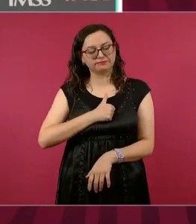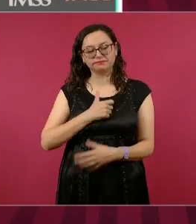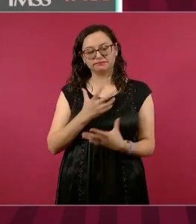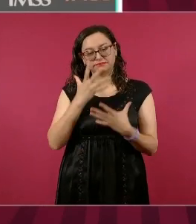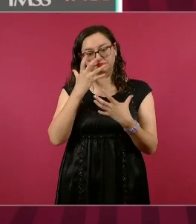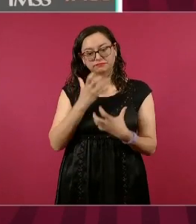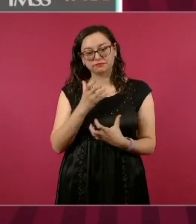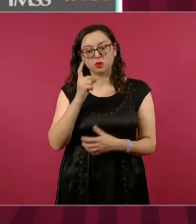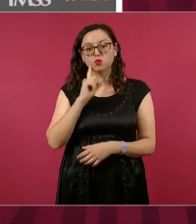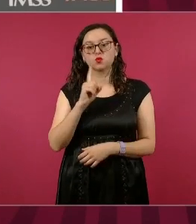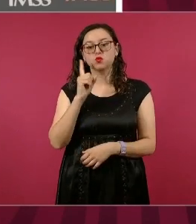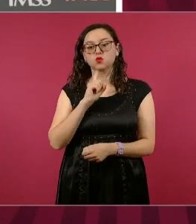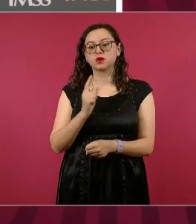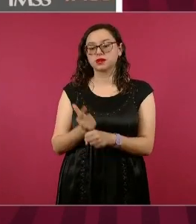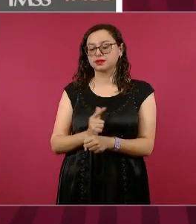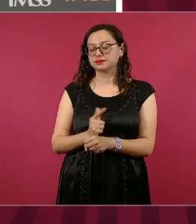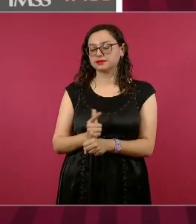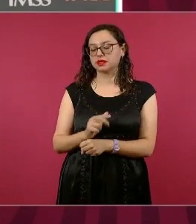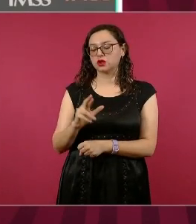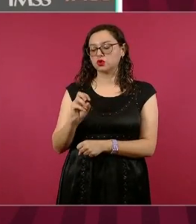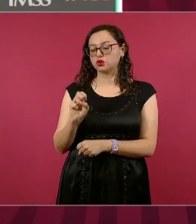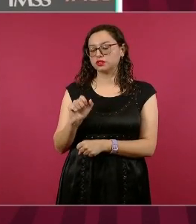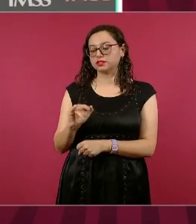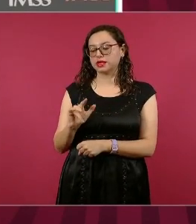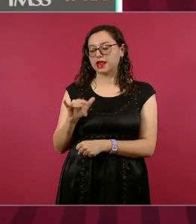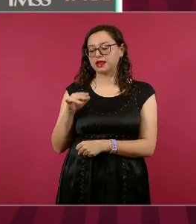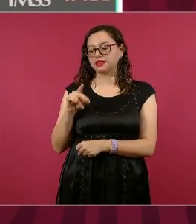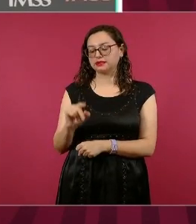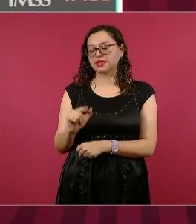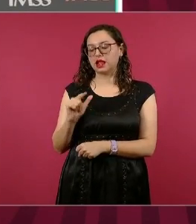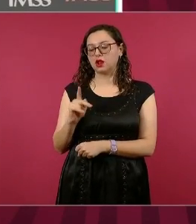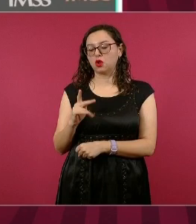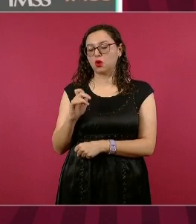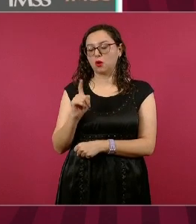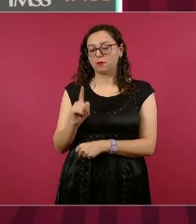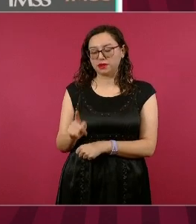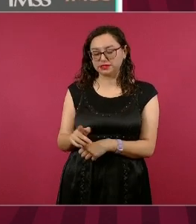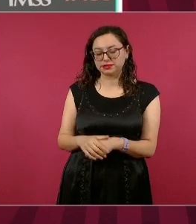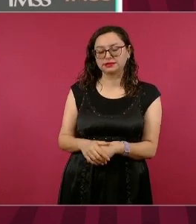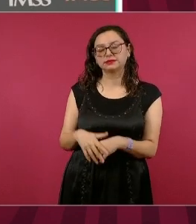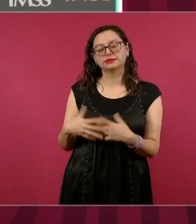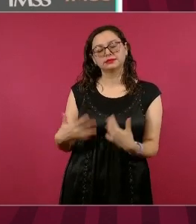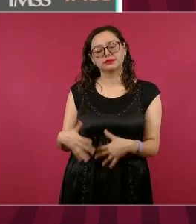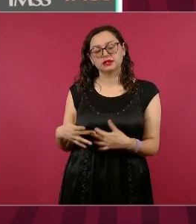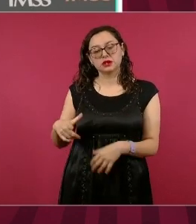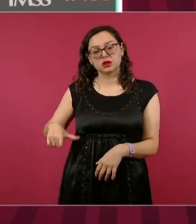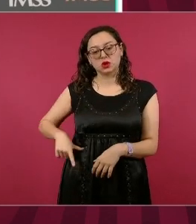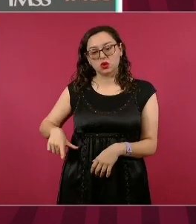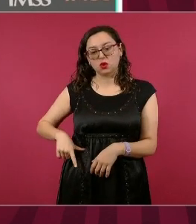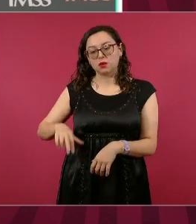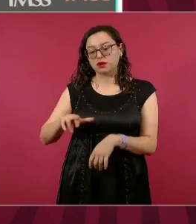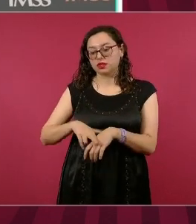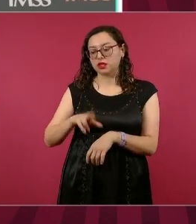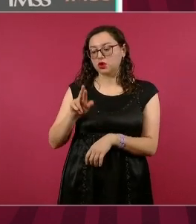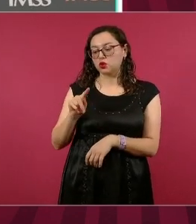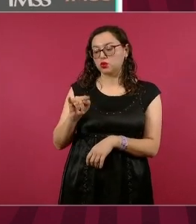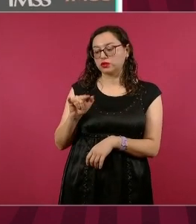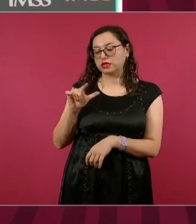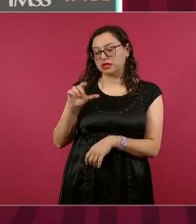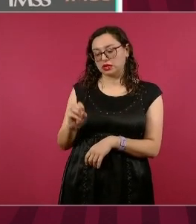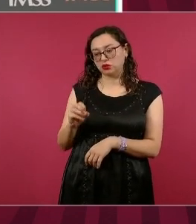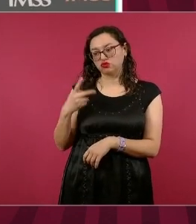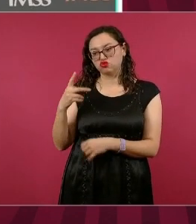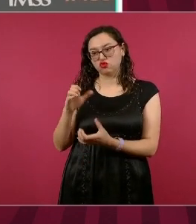licenciada Rosalinda López, al gobernador del estado de Chiapas, al gobernador Rutilio Escandón, su esposo,